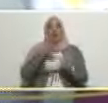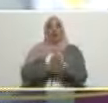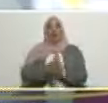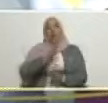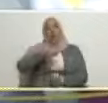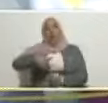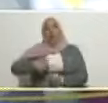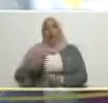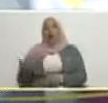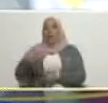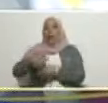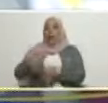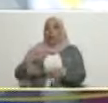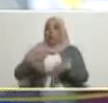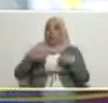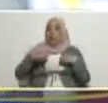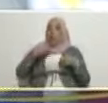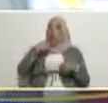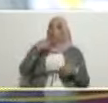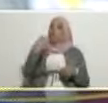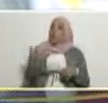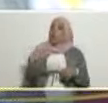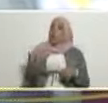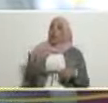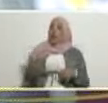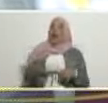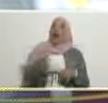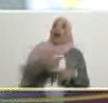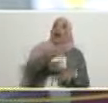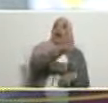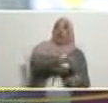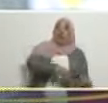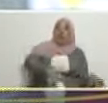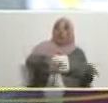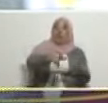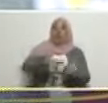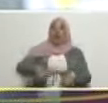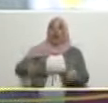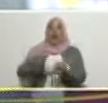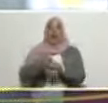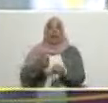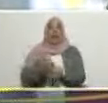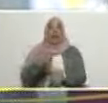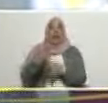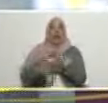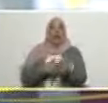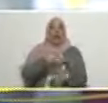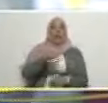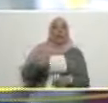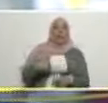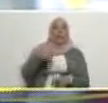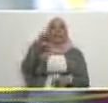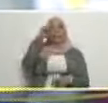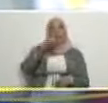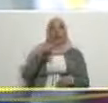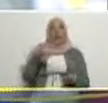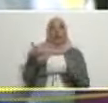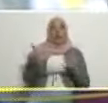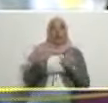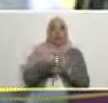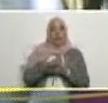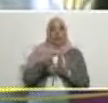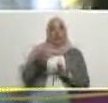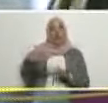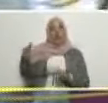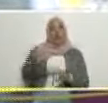la elección de sus vocerías en cada una de las aulas, en cada uno de los años, en cada uno de los liceos,